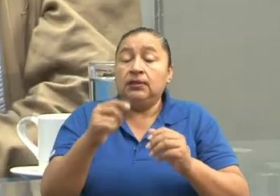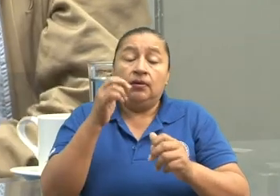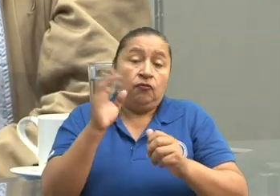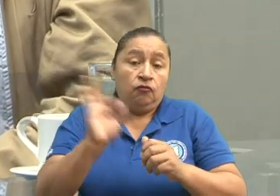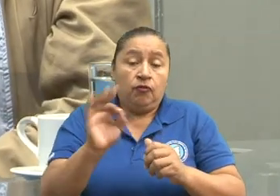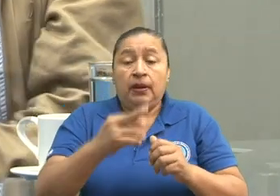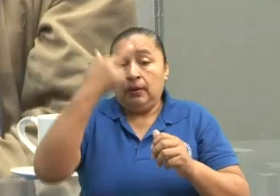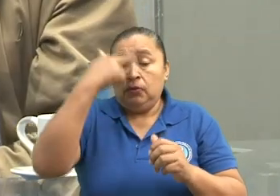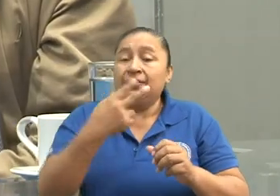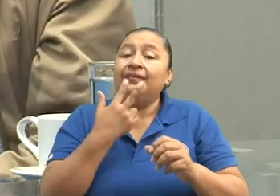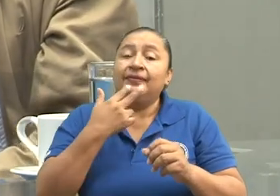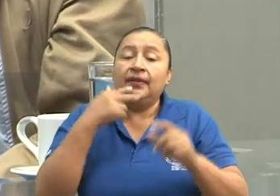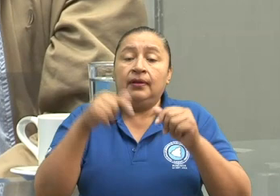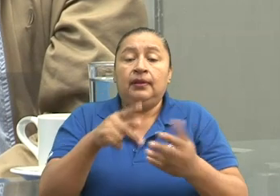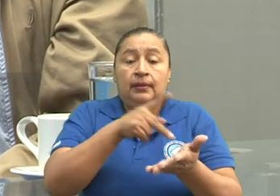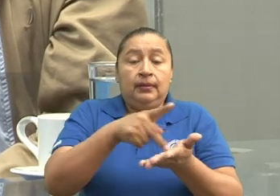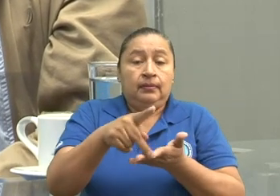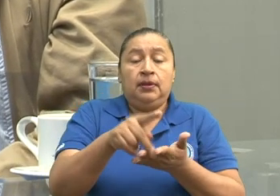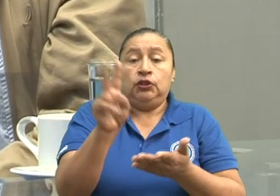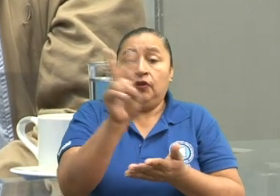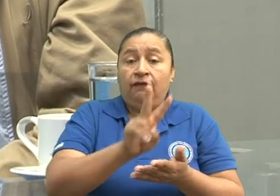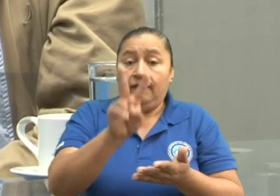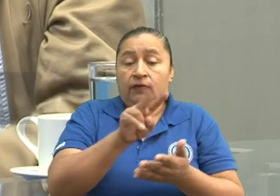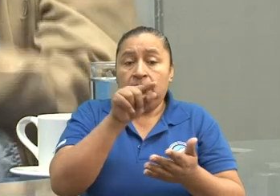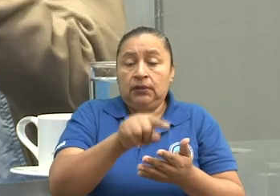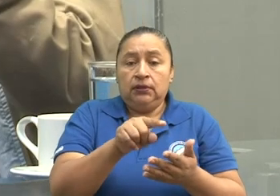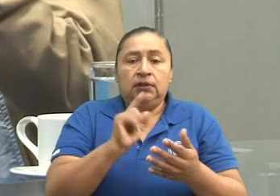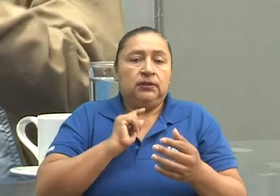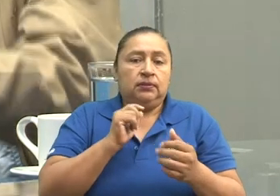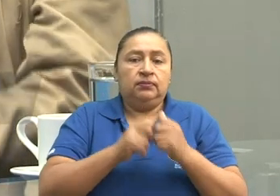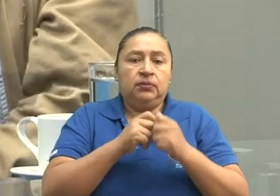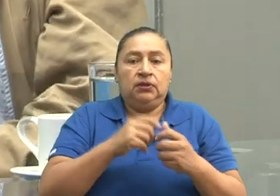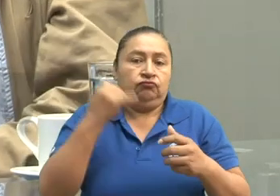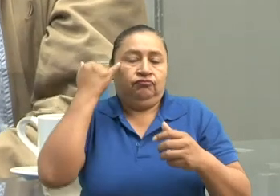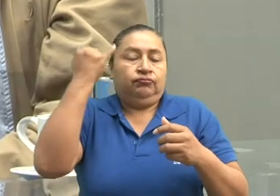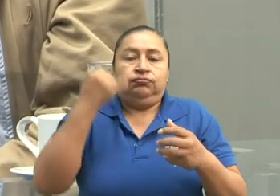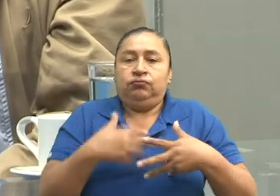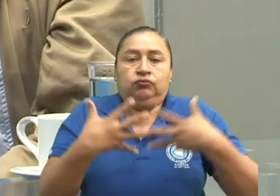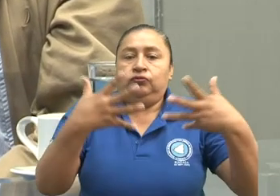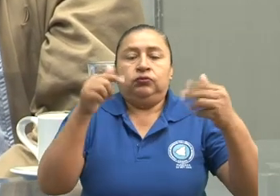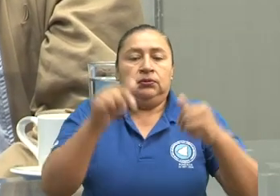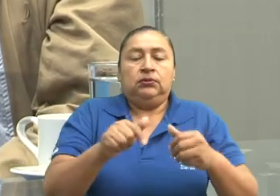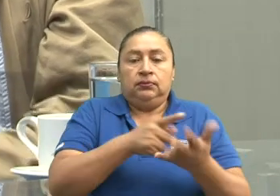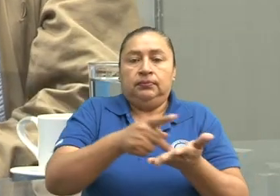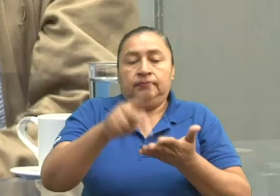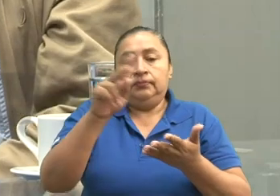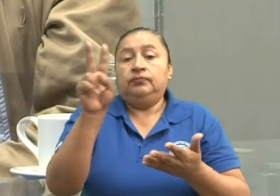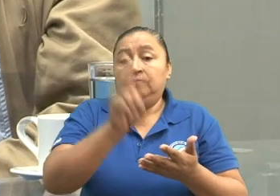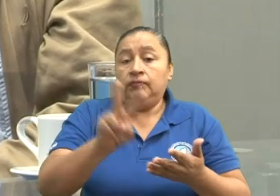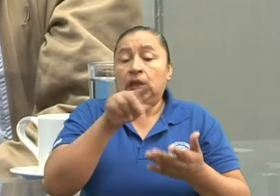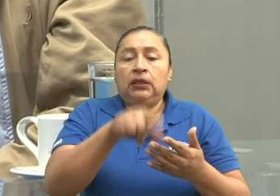irresponsable del Partido Conservador, esa actitud, esa conducta aventurera del Partido Conservador, provoca